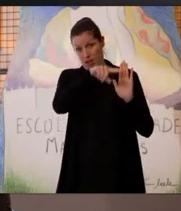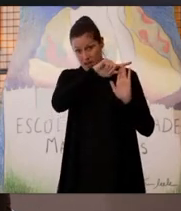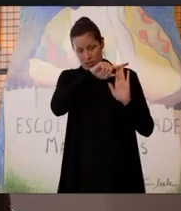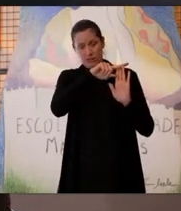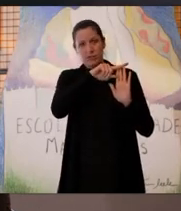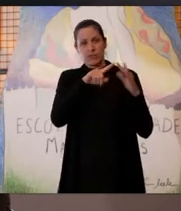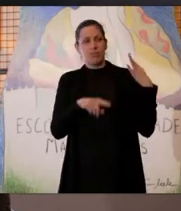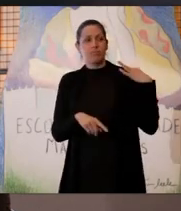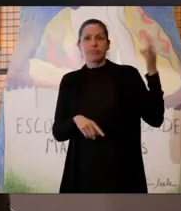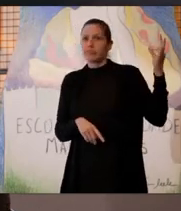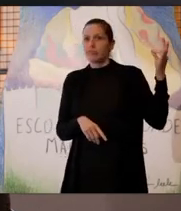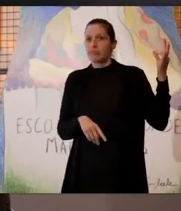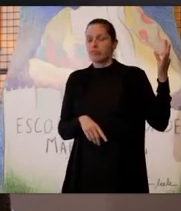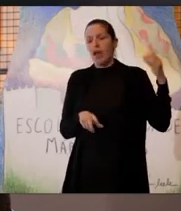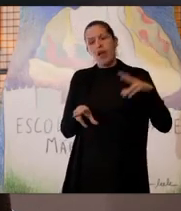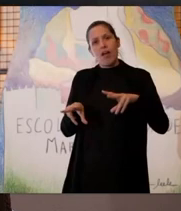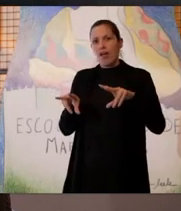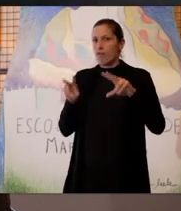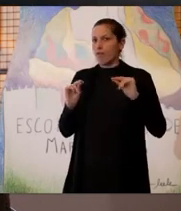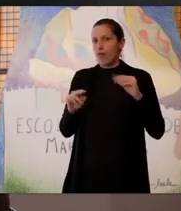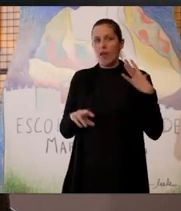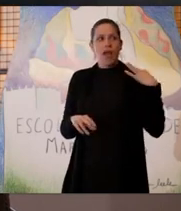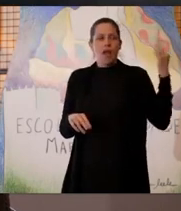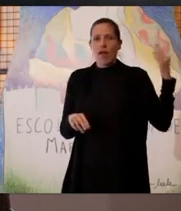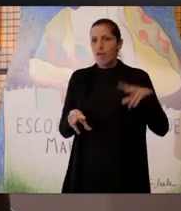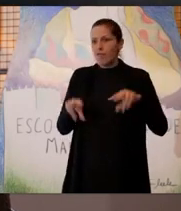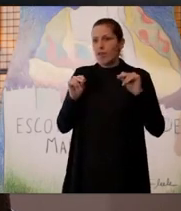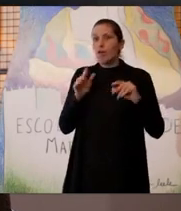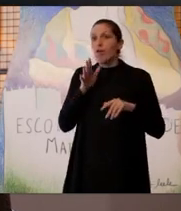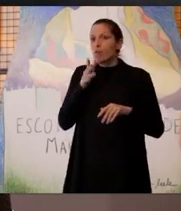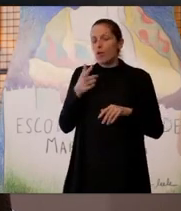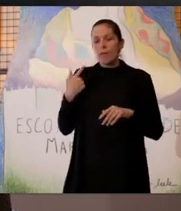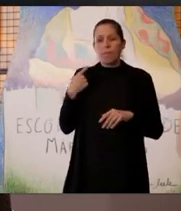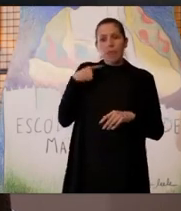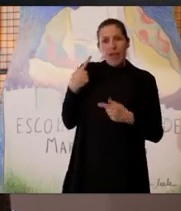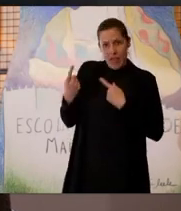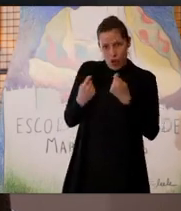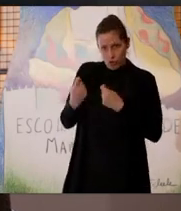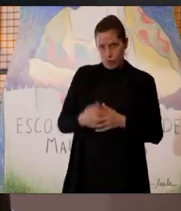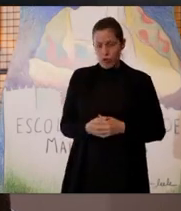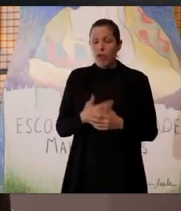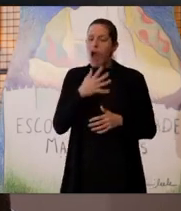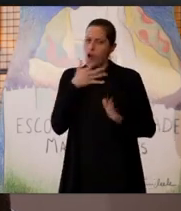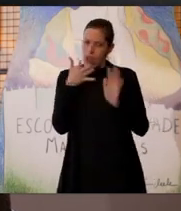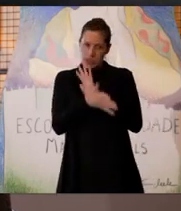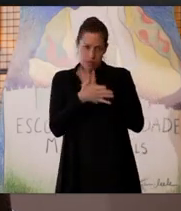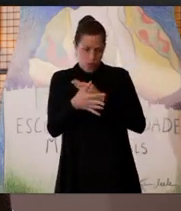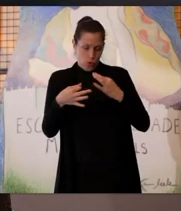hacerlo por la percepción de pérdida de control que tienen sobre nosotros lo explico más Sencillamente